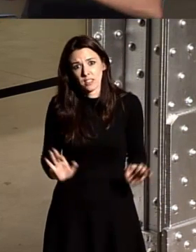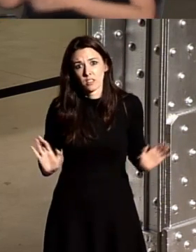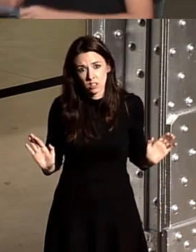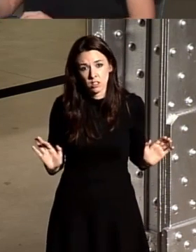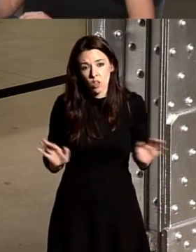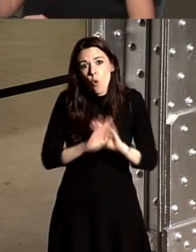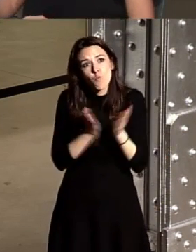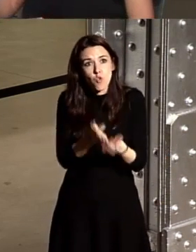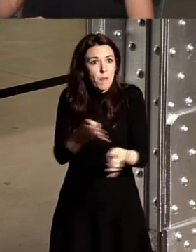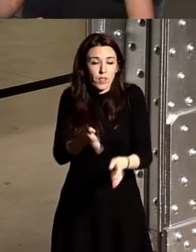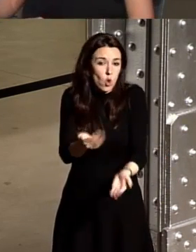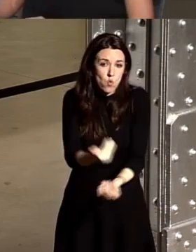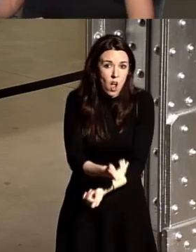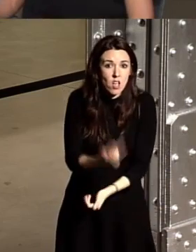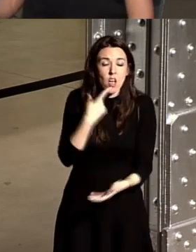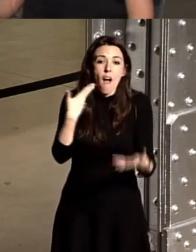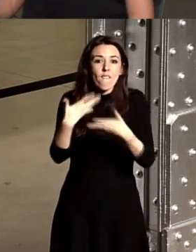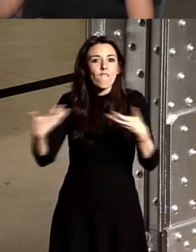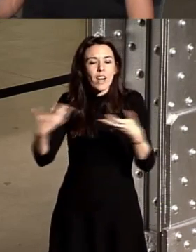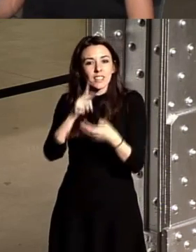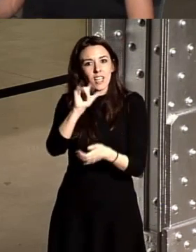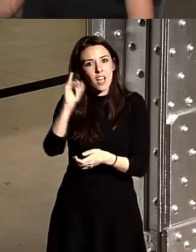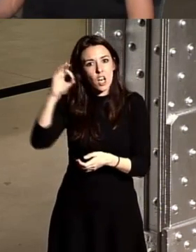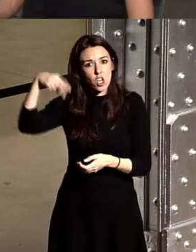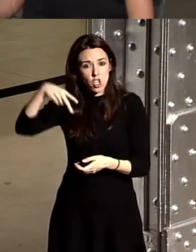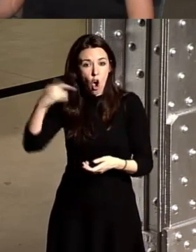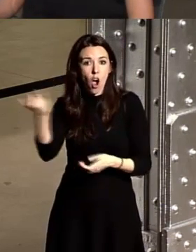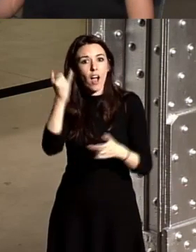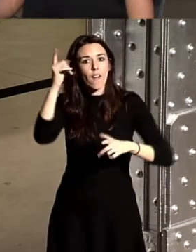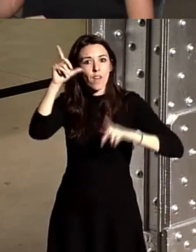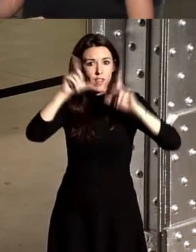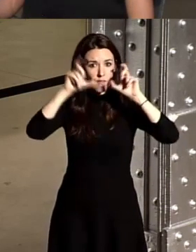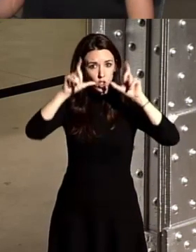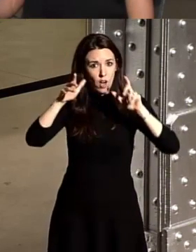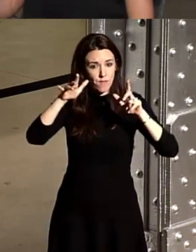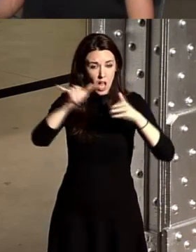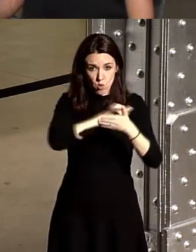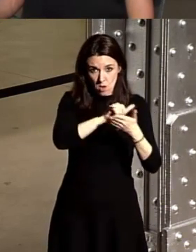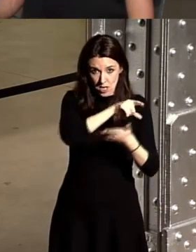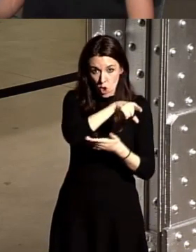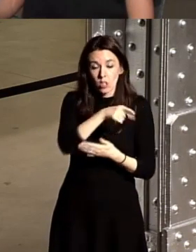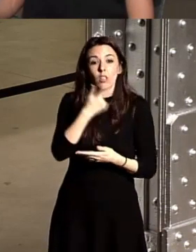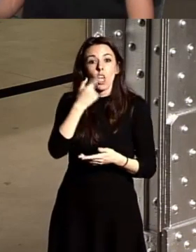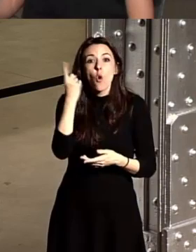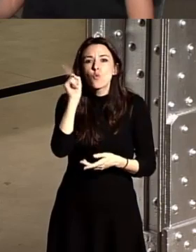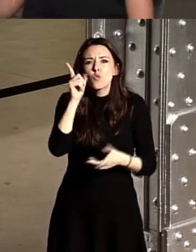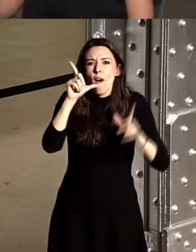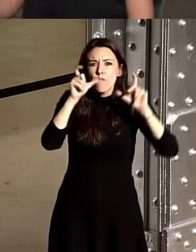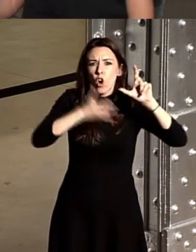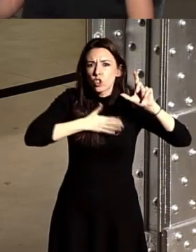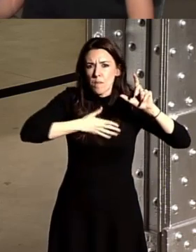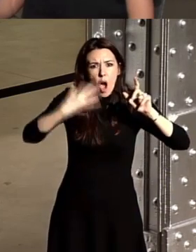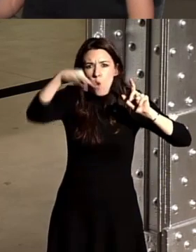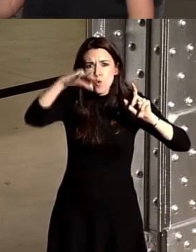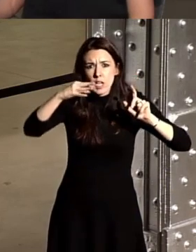mundo perfecto. Hay una frase de Santiago Lyon, el jefe de fotografía de Associated Press en Nueva York, que dice: si una sola foto mía sirve para que alguien se